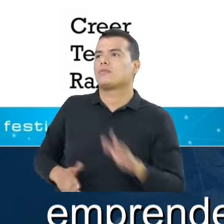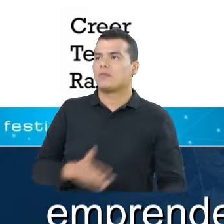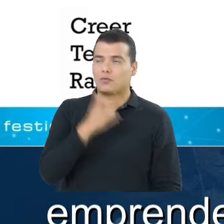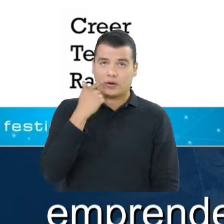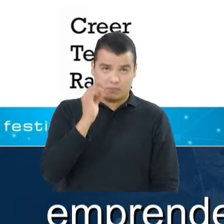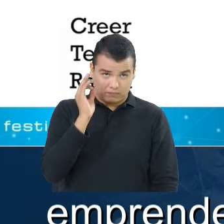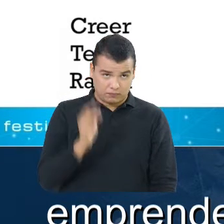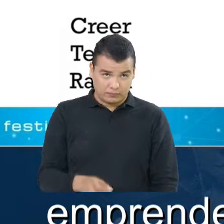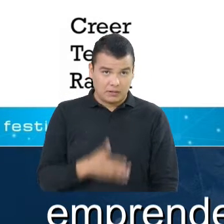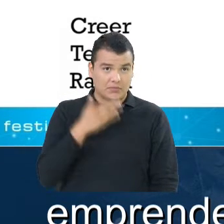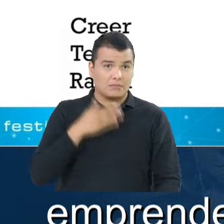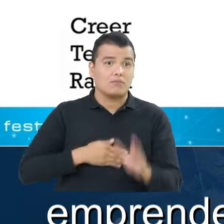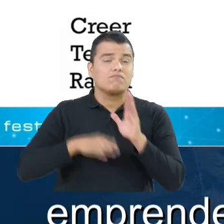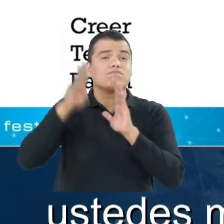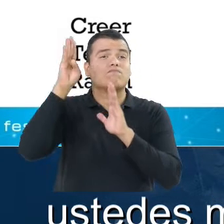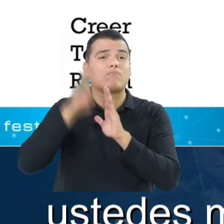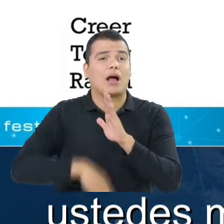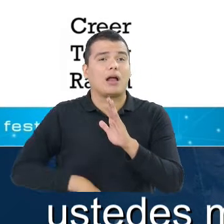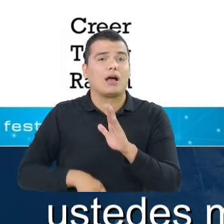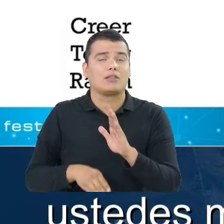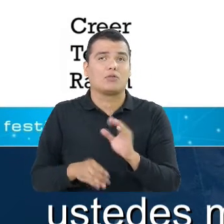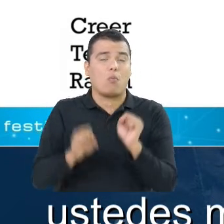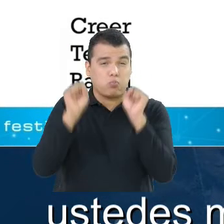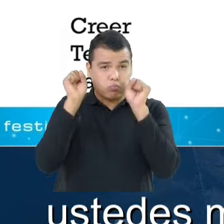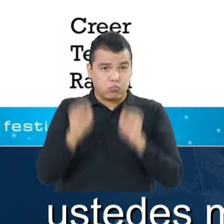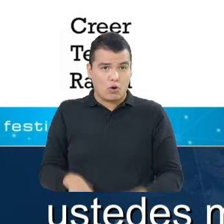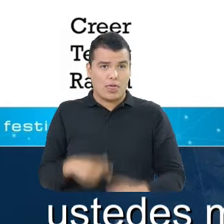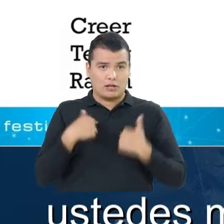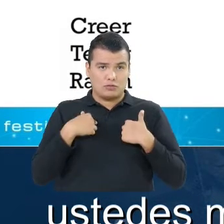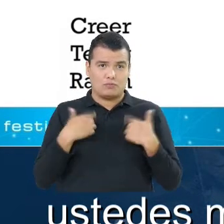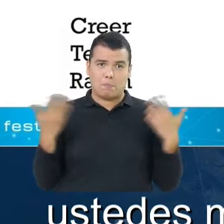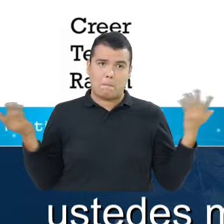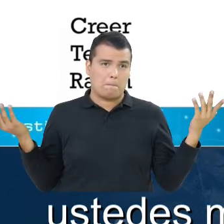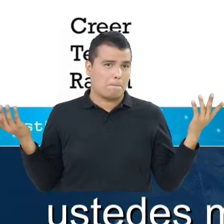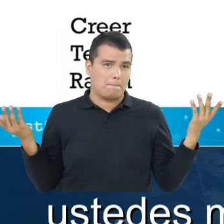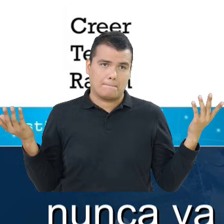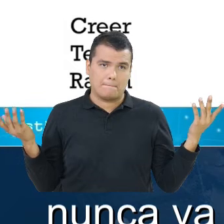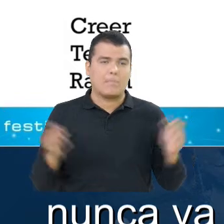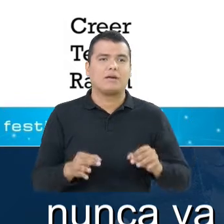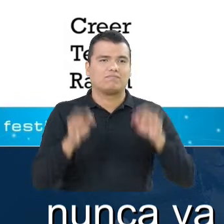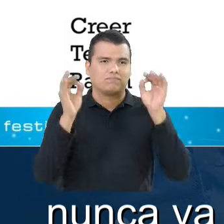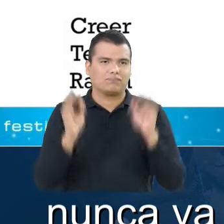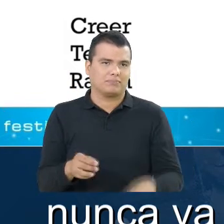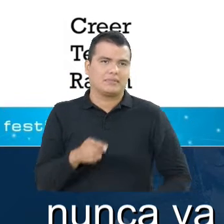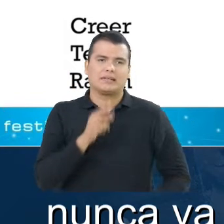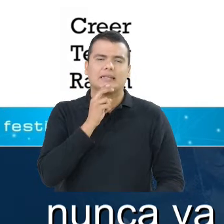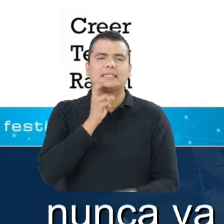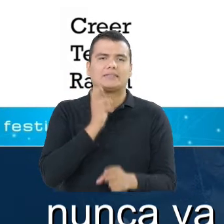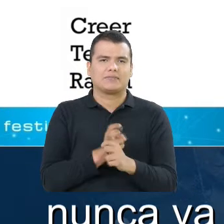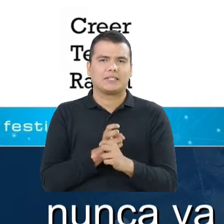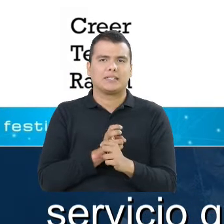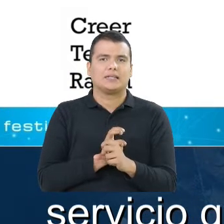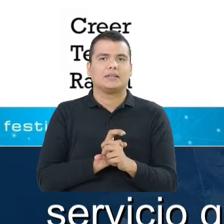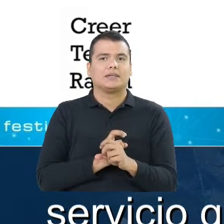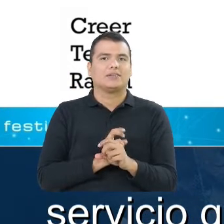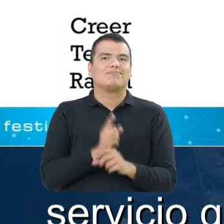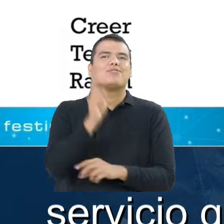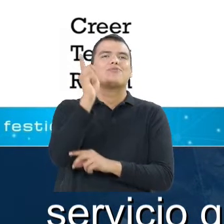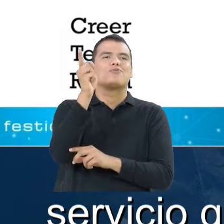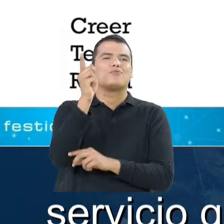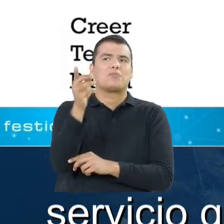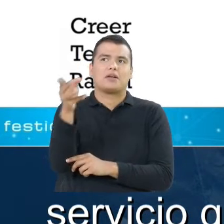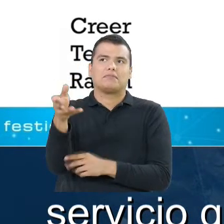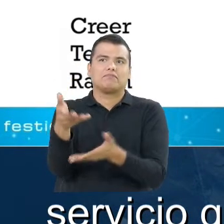posible independiente del servicio que ustedes estén ofreciendo o el producto que estén ofreciendo. ¿Por qué? Porque si es un